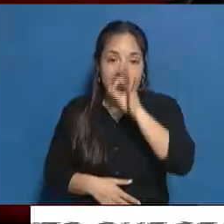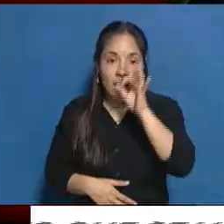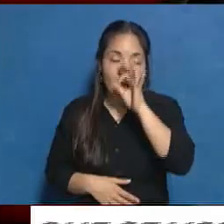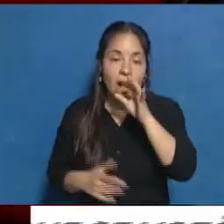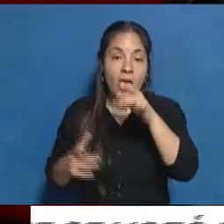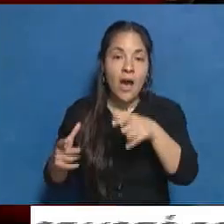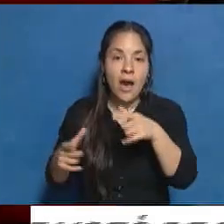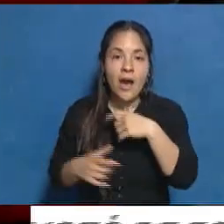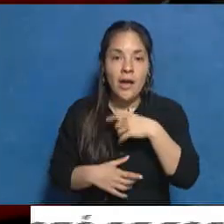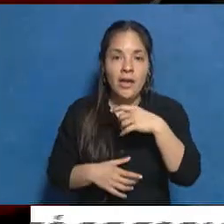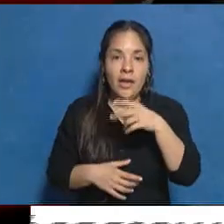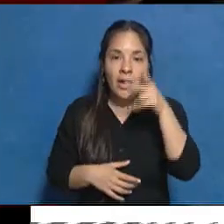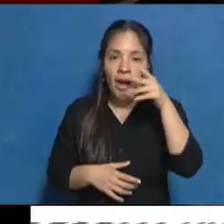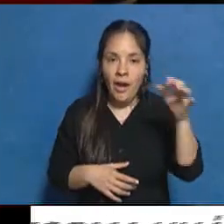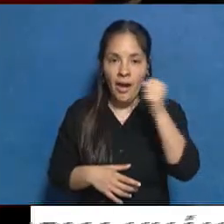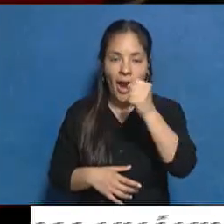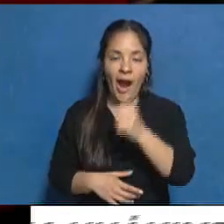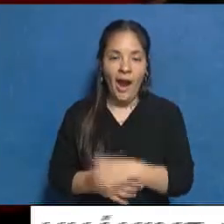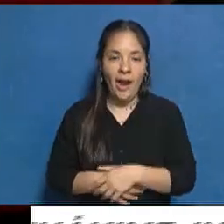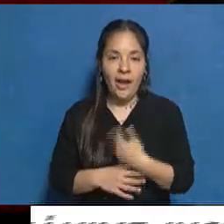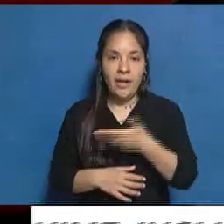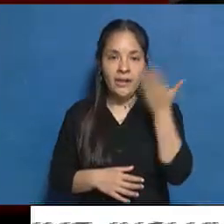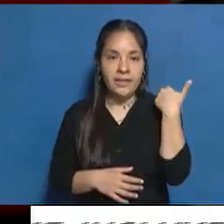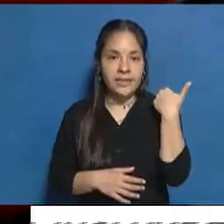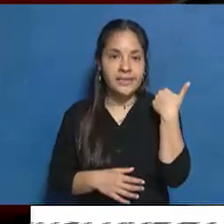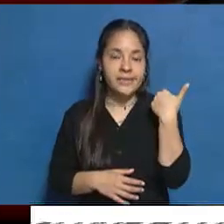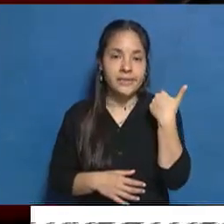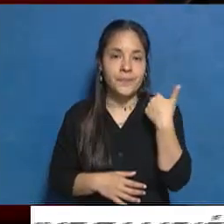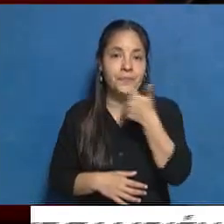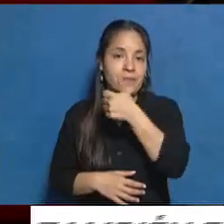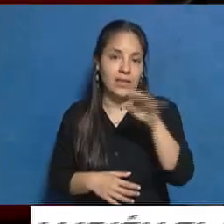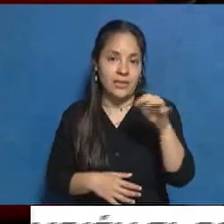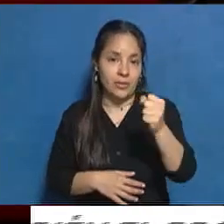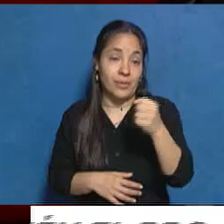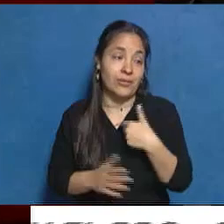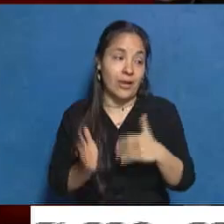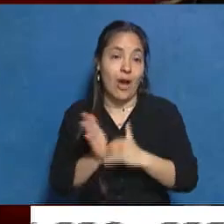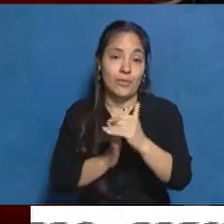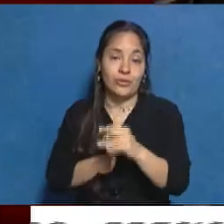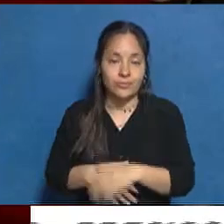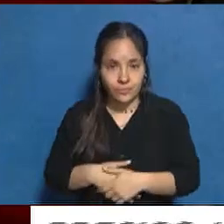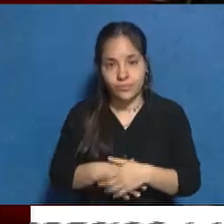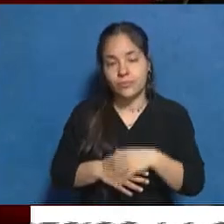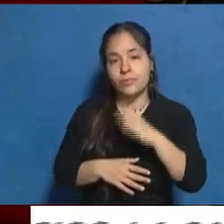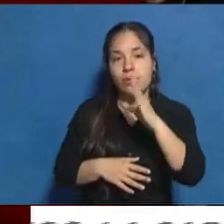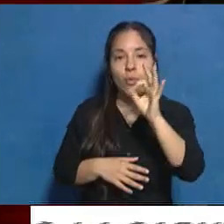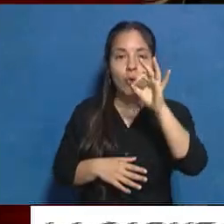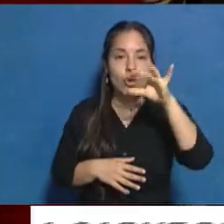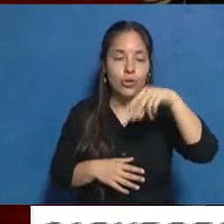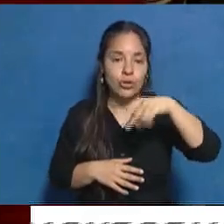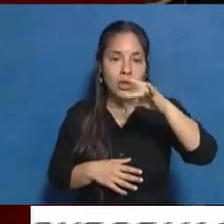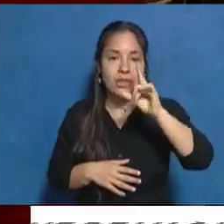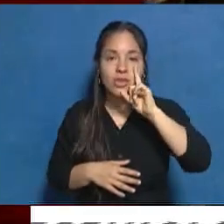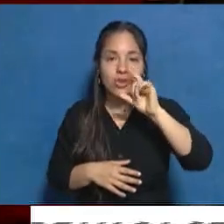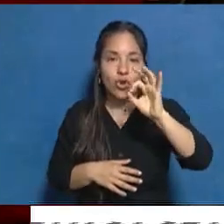costereta en 800 pesos que hace un mes atrás están 6 y la bondiola ahora está en 1200 Y